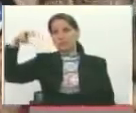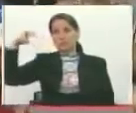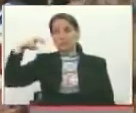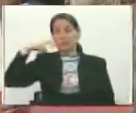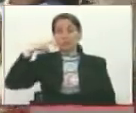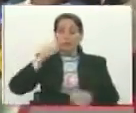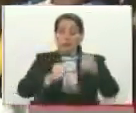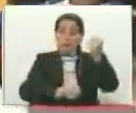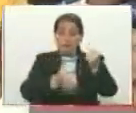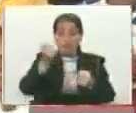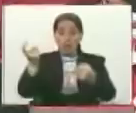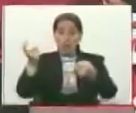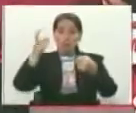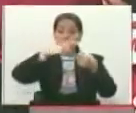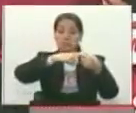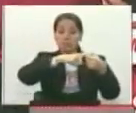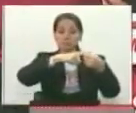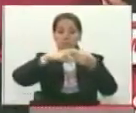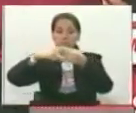Le metieron una grúa al carro.